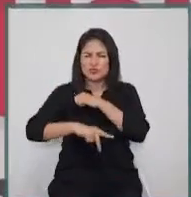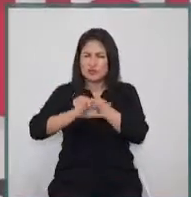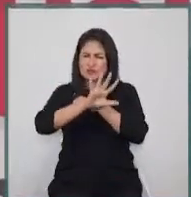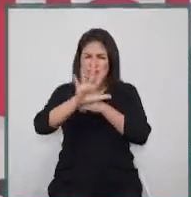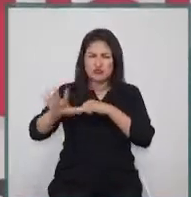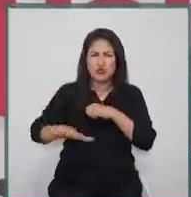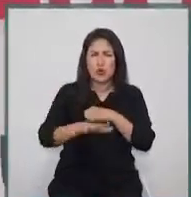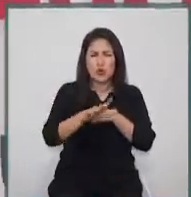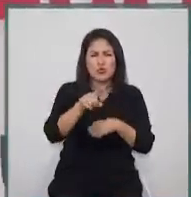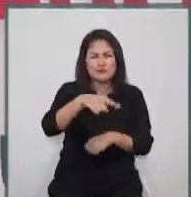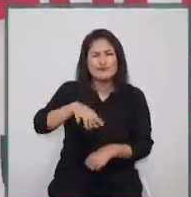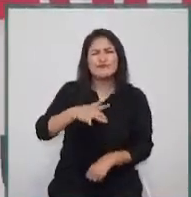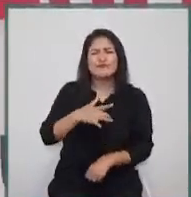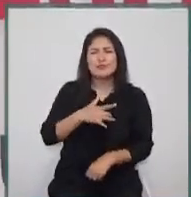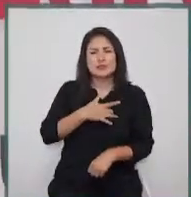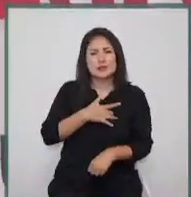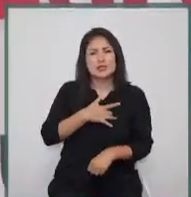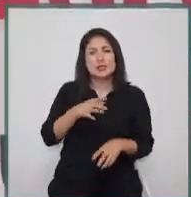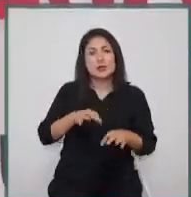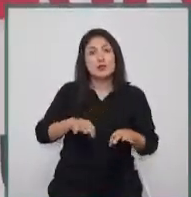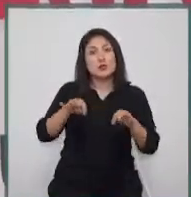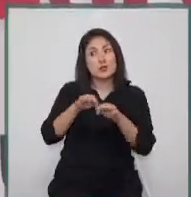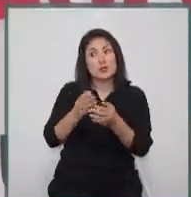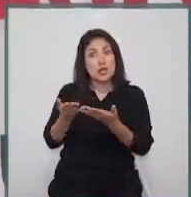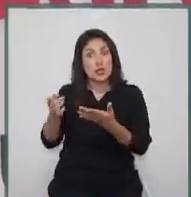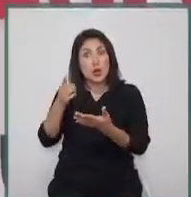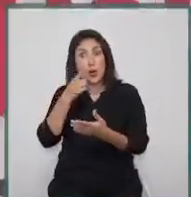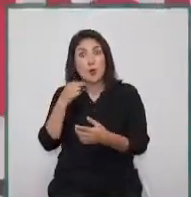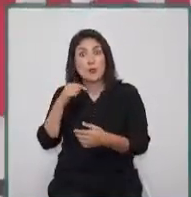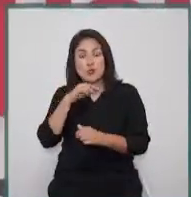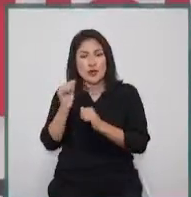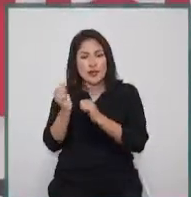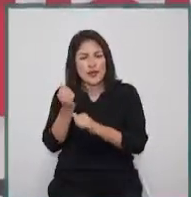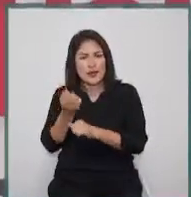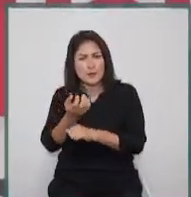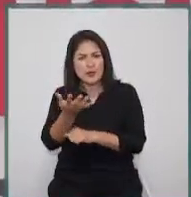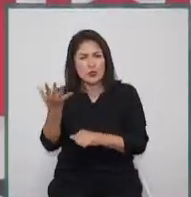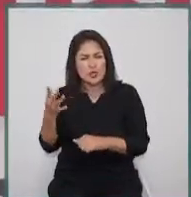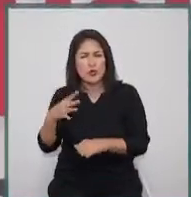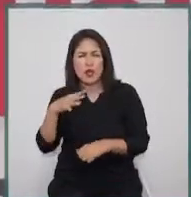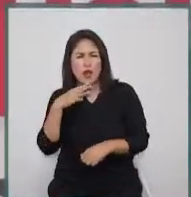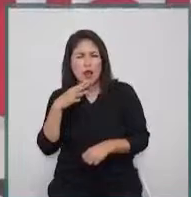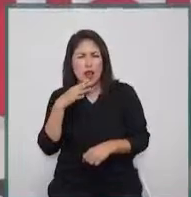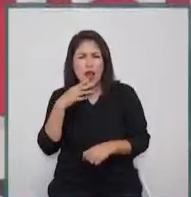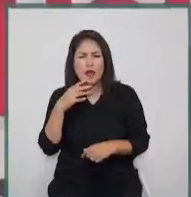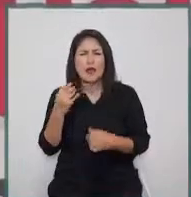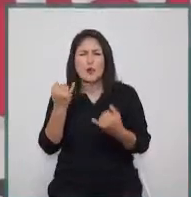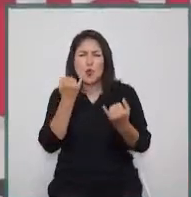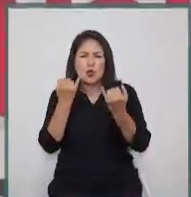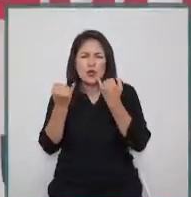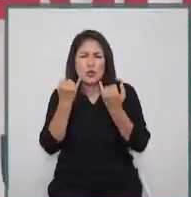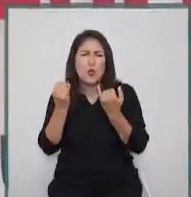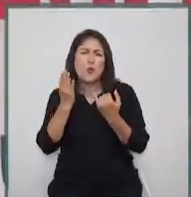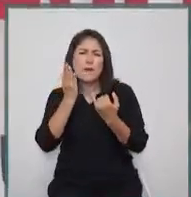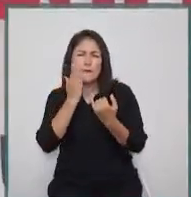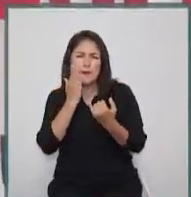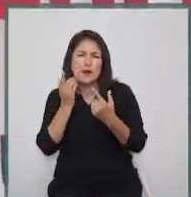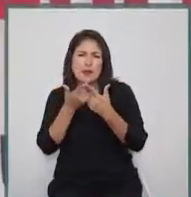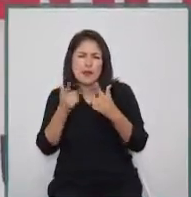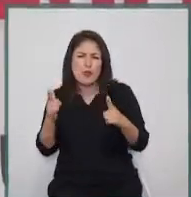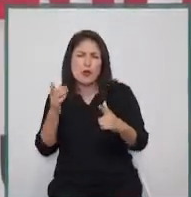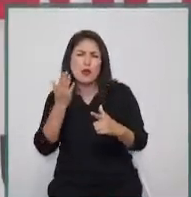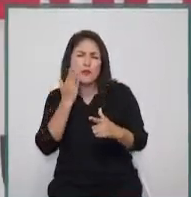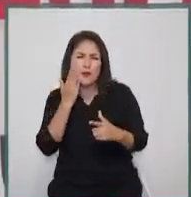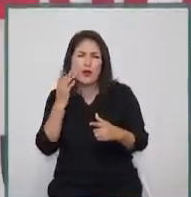la sensibilización. La sensibilización a nuestros hermanos y hermanas que hacen uso a diario de nuestras lenguas indígenas o de nuestra lengua materna en todos los